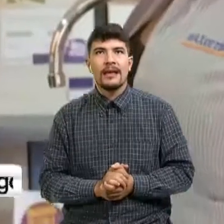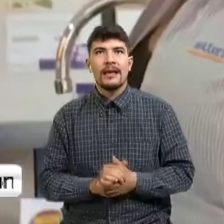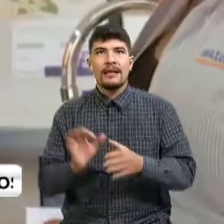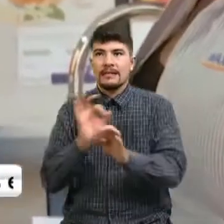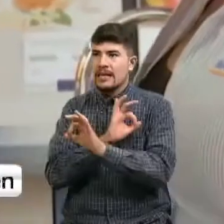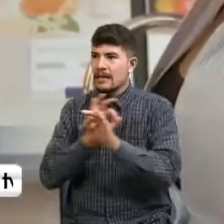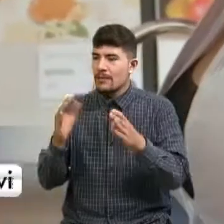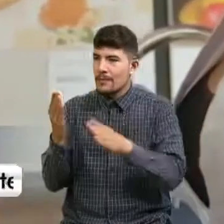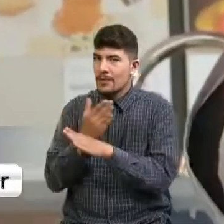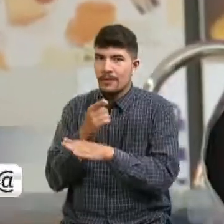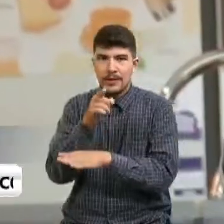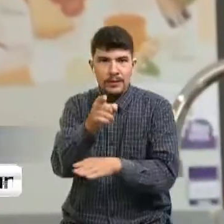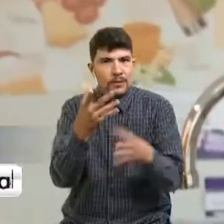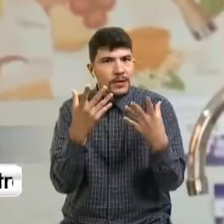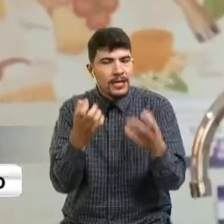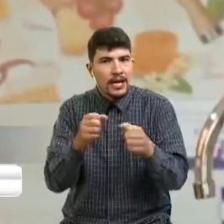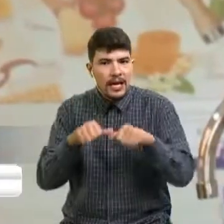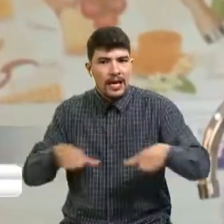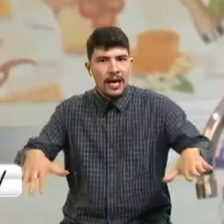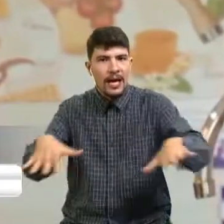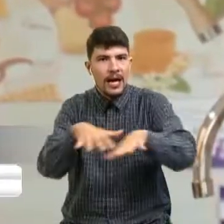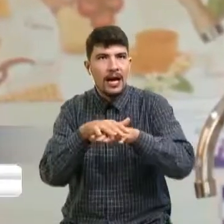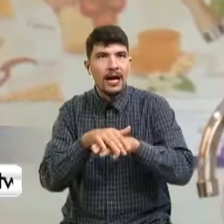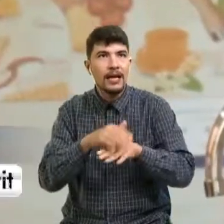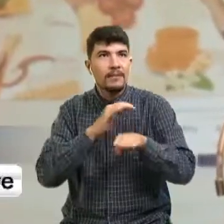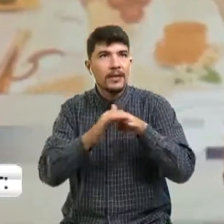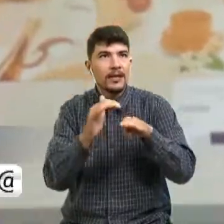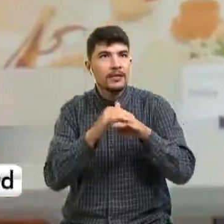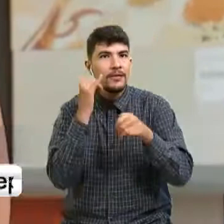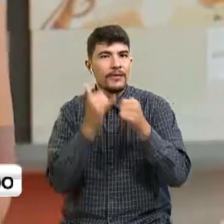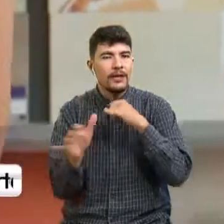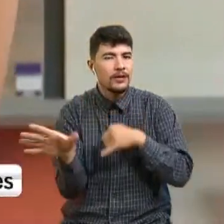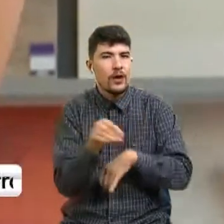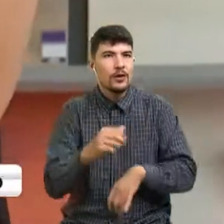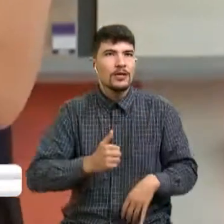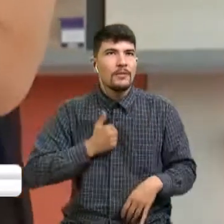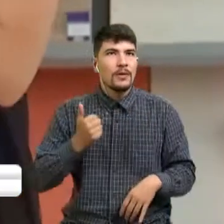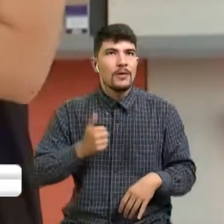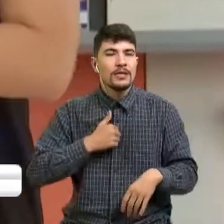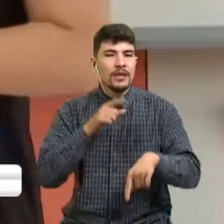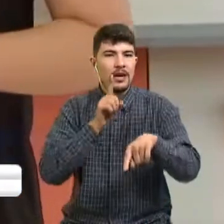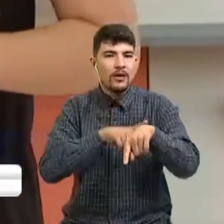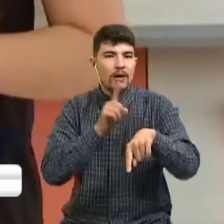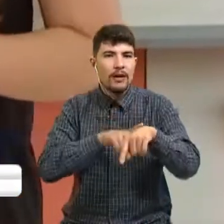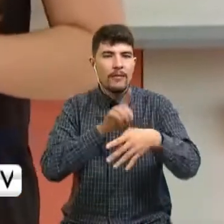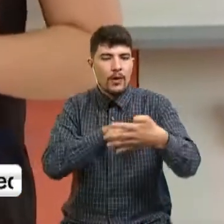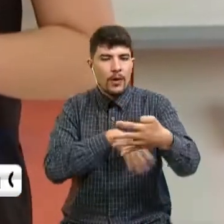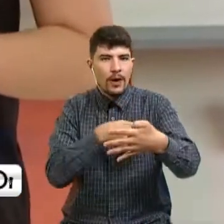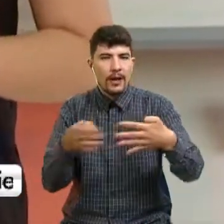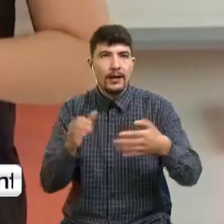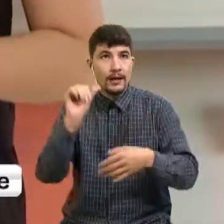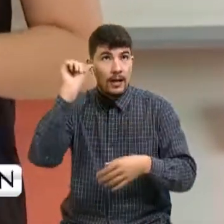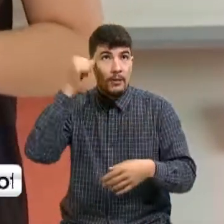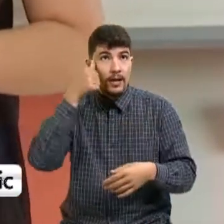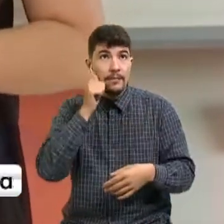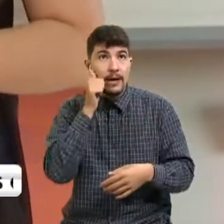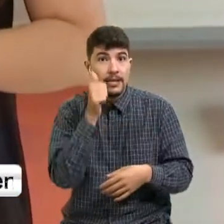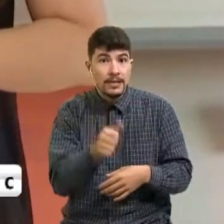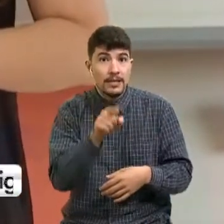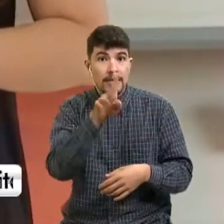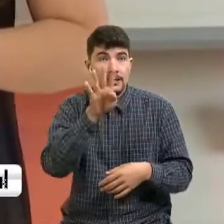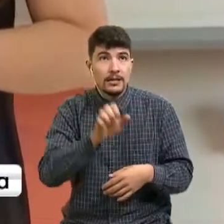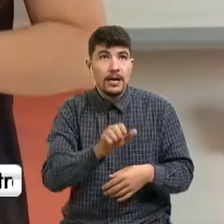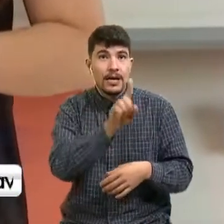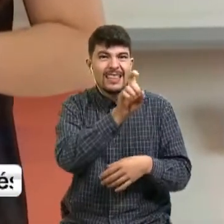quienes deseen remodelar sus espacios. La invitación final para que todos aprovechen horarios, lugares. No olviden, mañana 19 de agosto